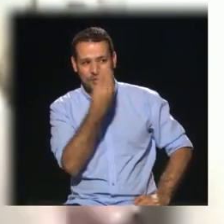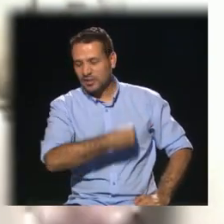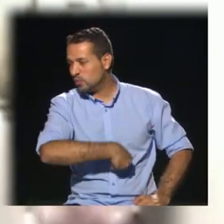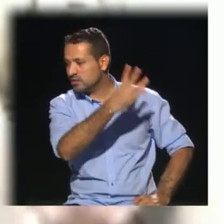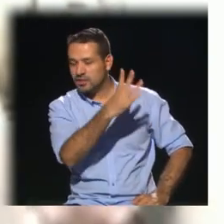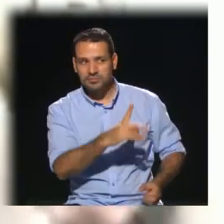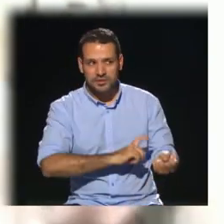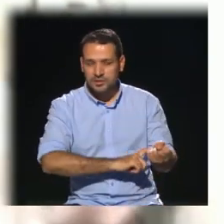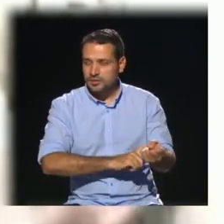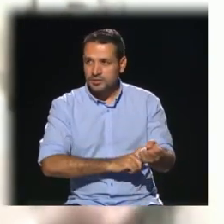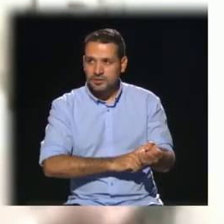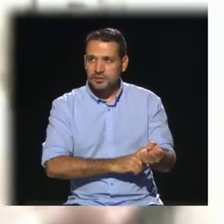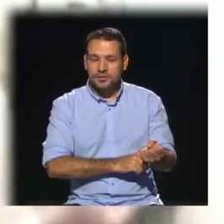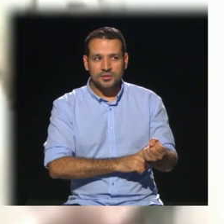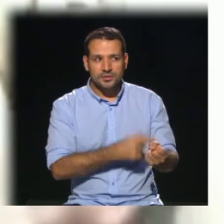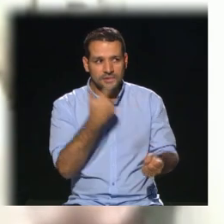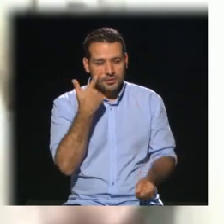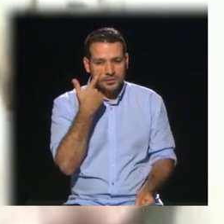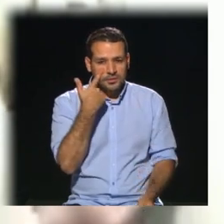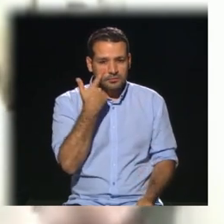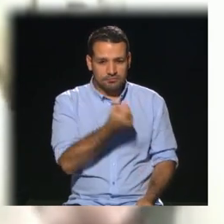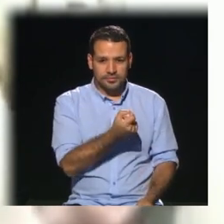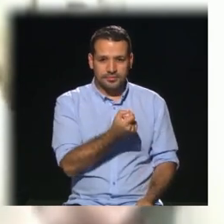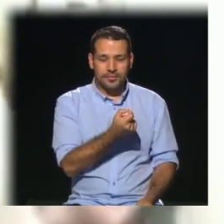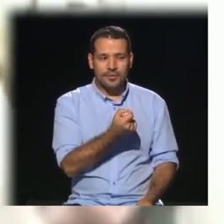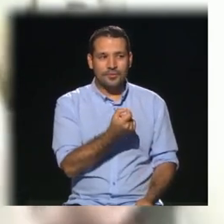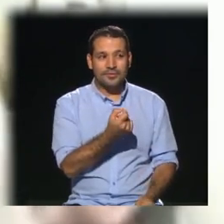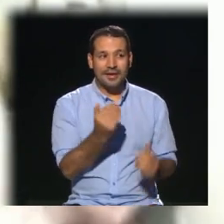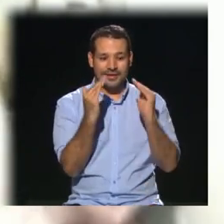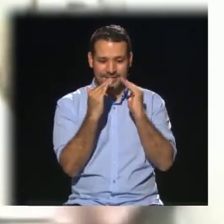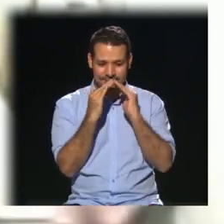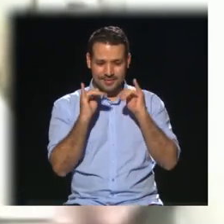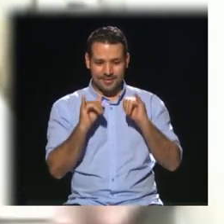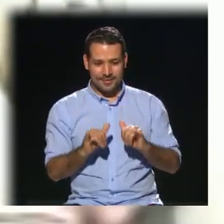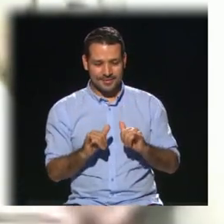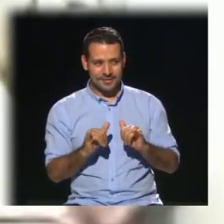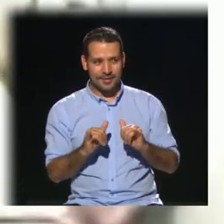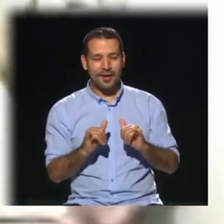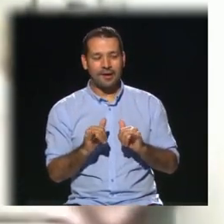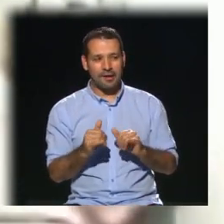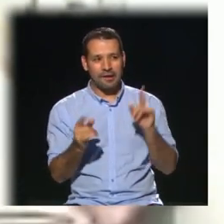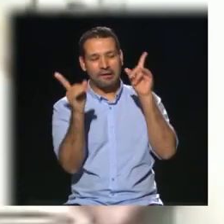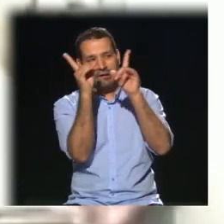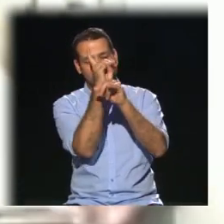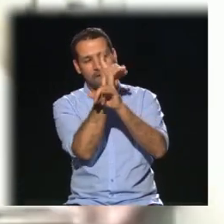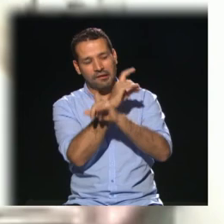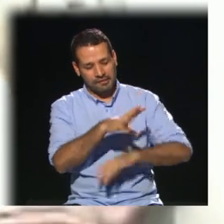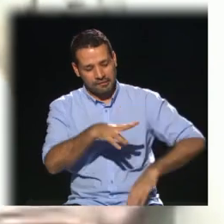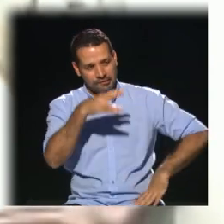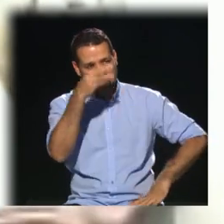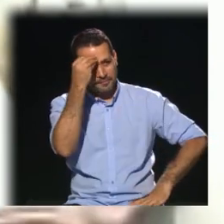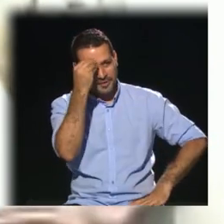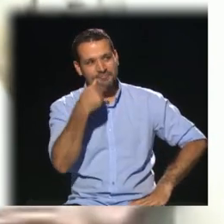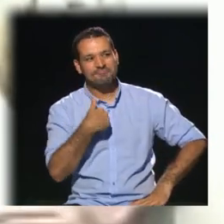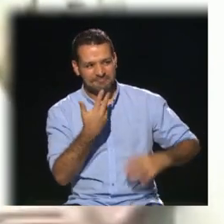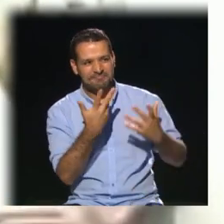servía ni me construía, cuando nos vemos encerrados nos construye y le decimos, ve, hasta vos me hace falta. Me hace falta